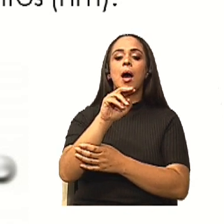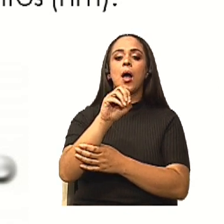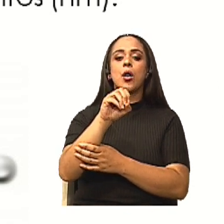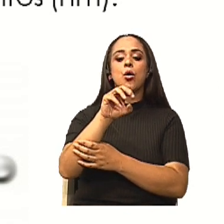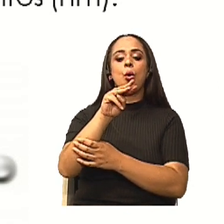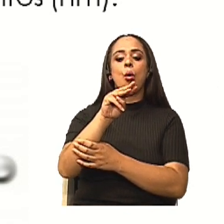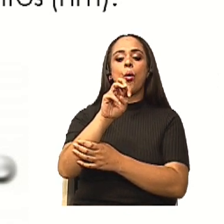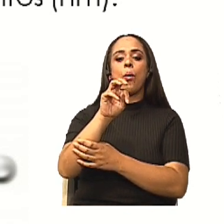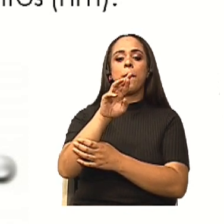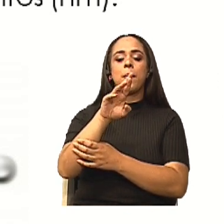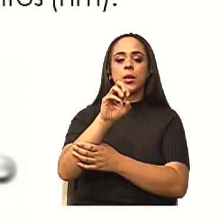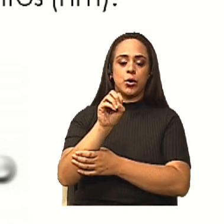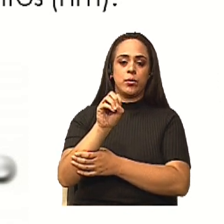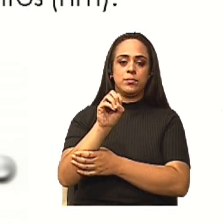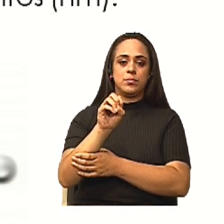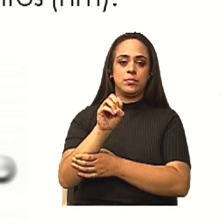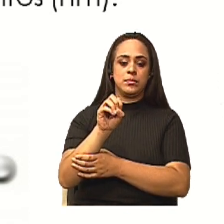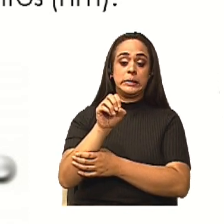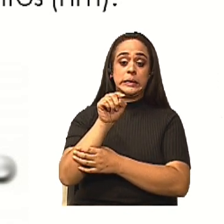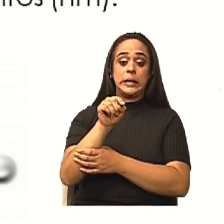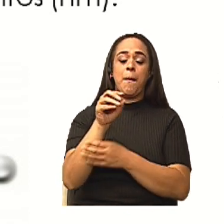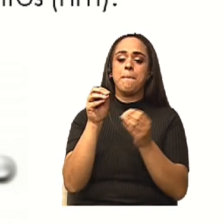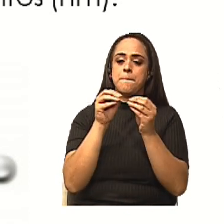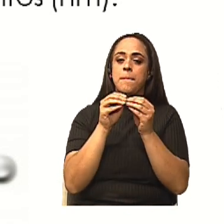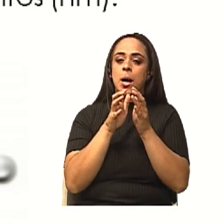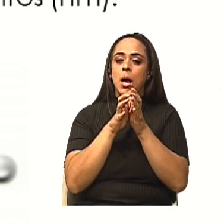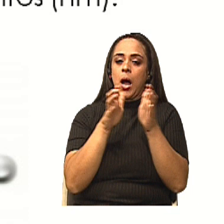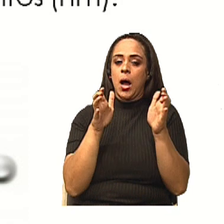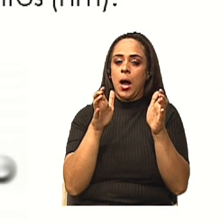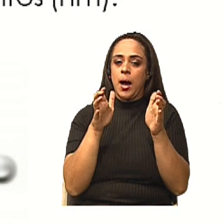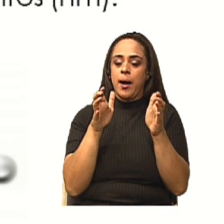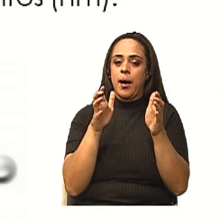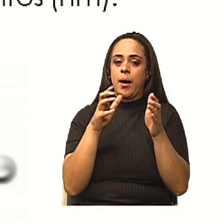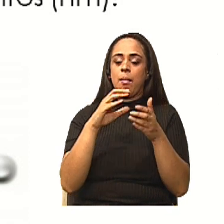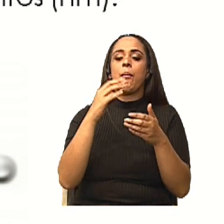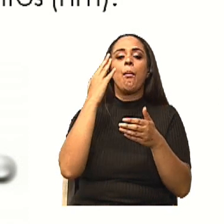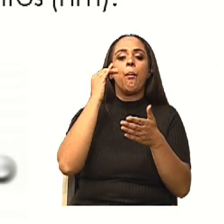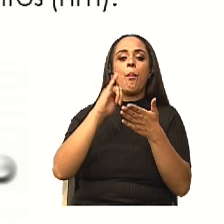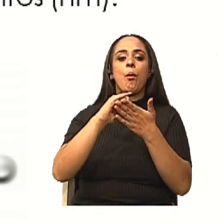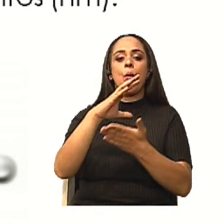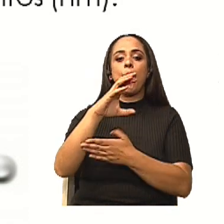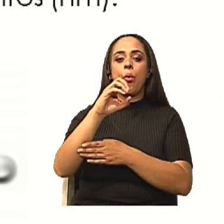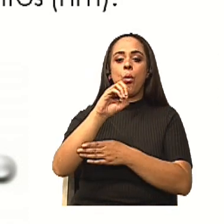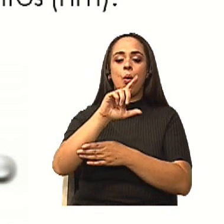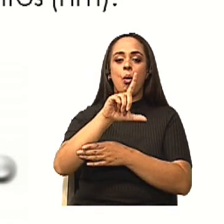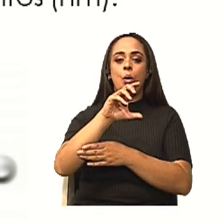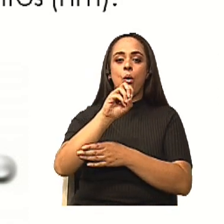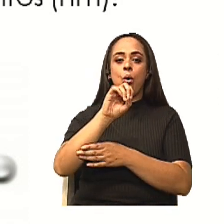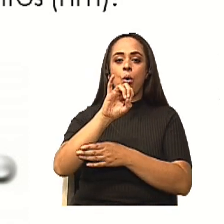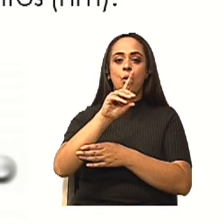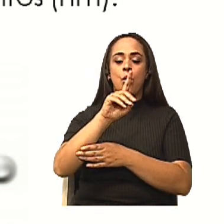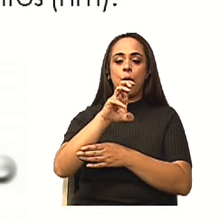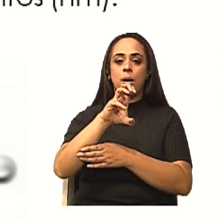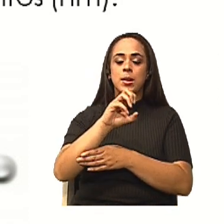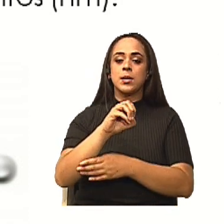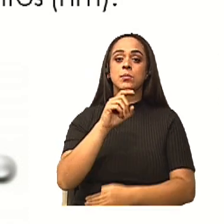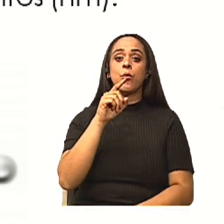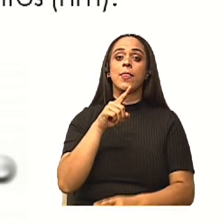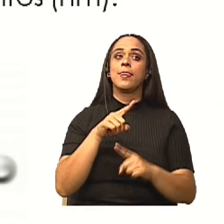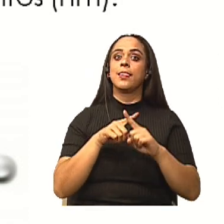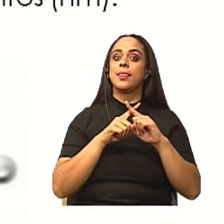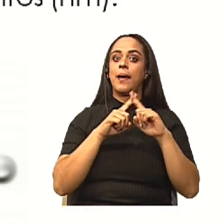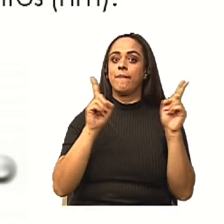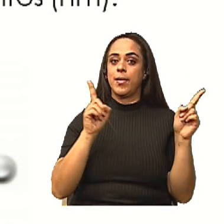más grandes. Por lo tanto, las sustancias que son coloides adquieren características muy diferentes.